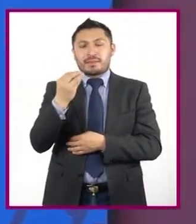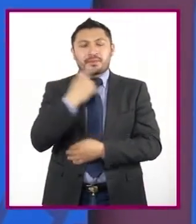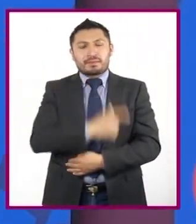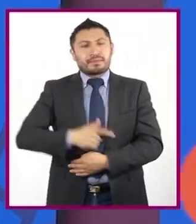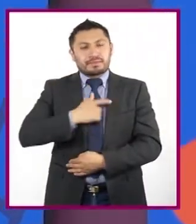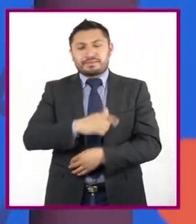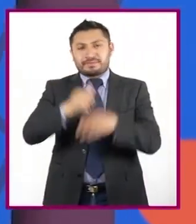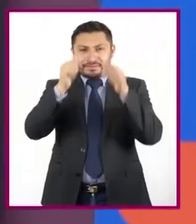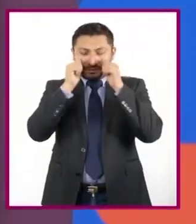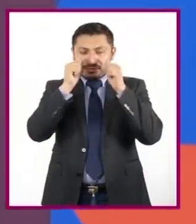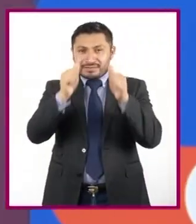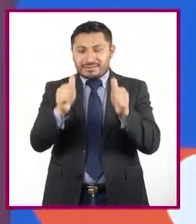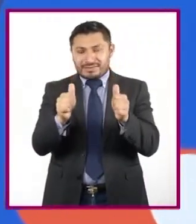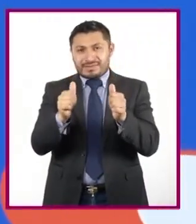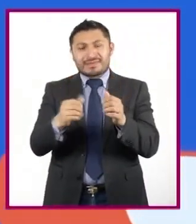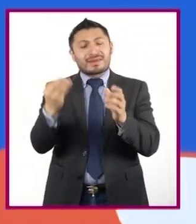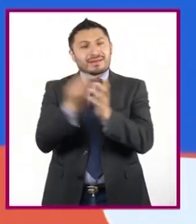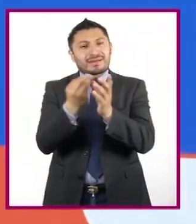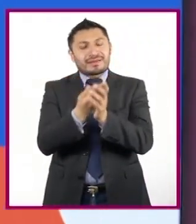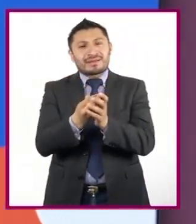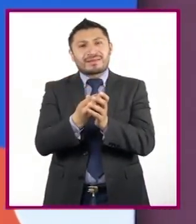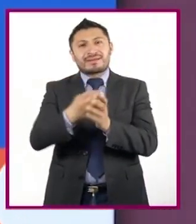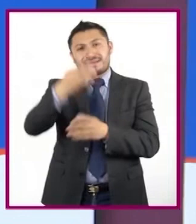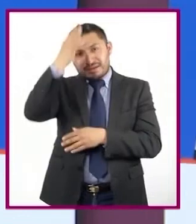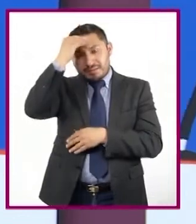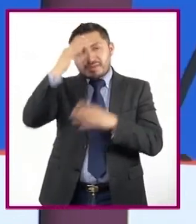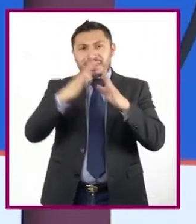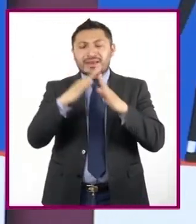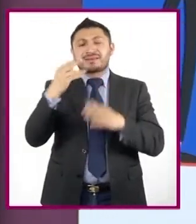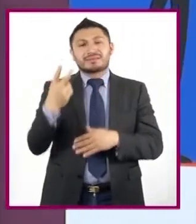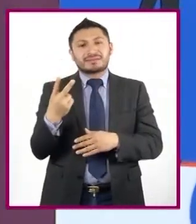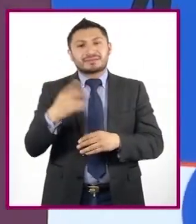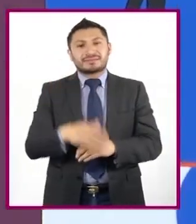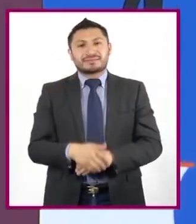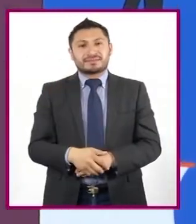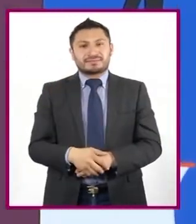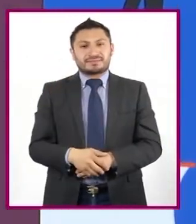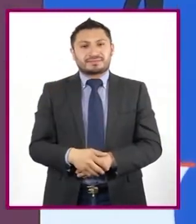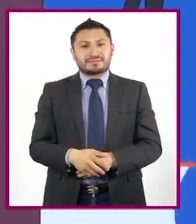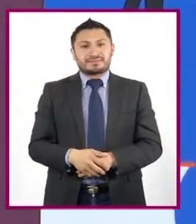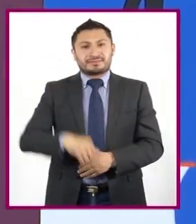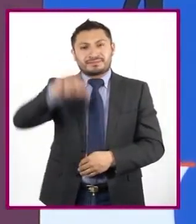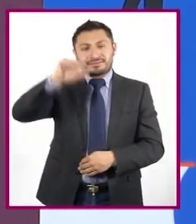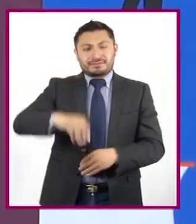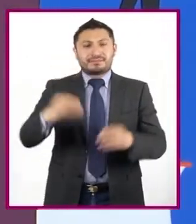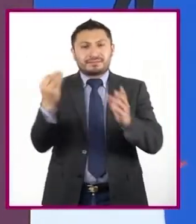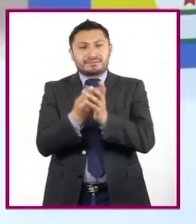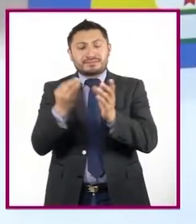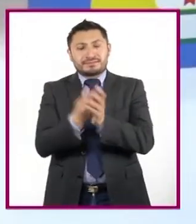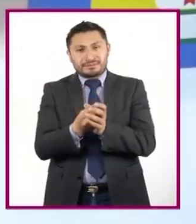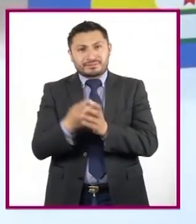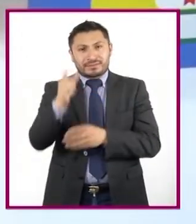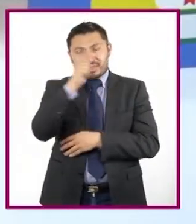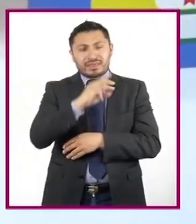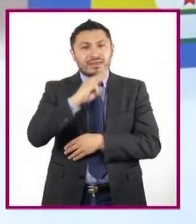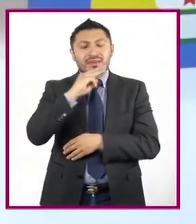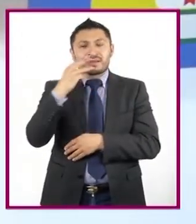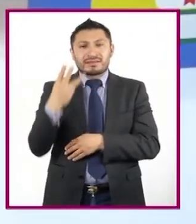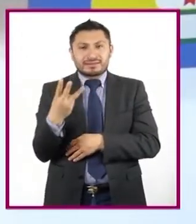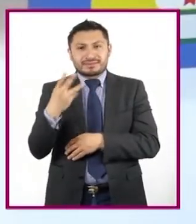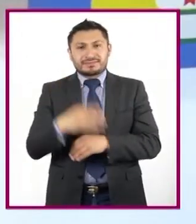estén atentos a las emisiones de Aprende en Casa 2. Esta es una sesión más de Lengua Materna